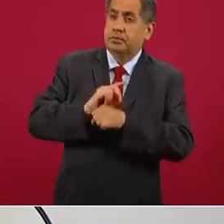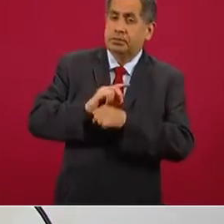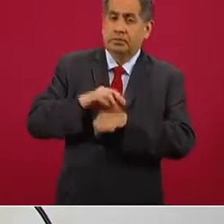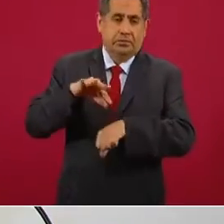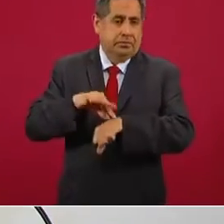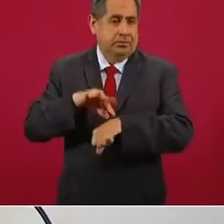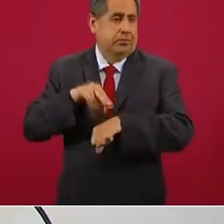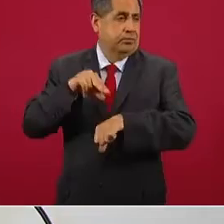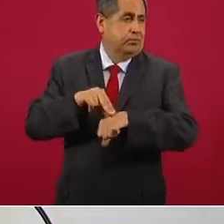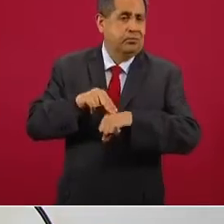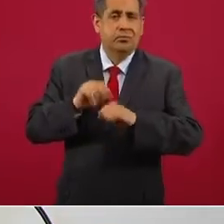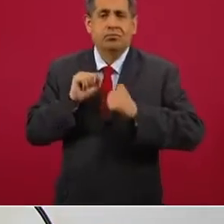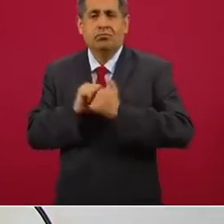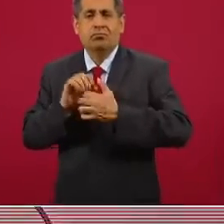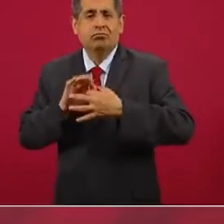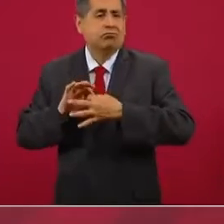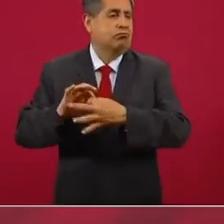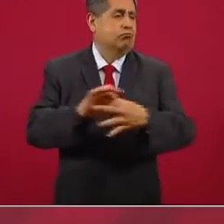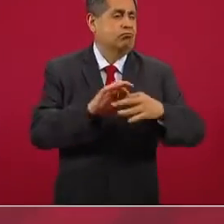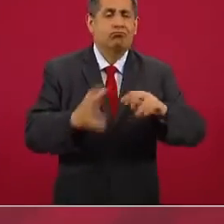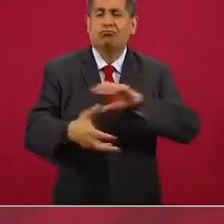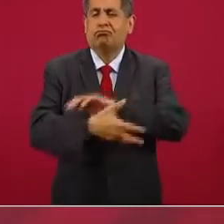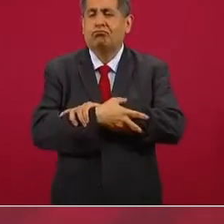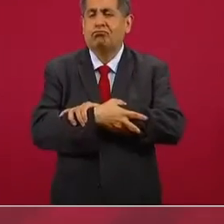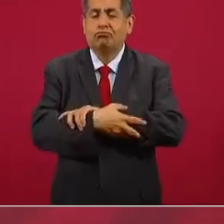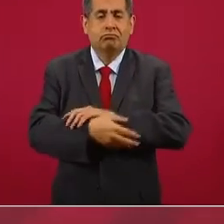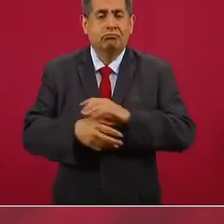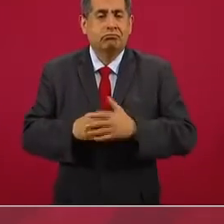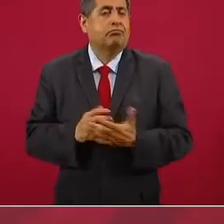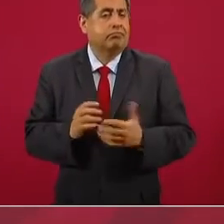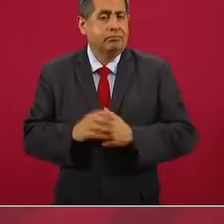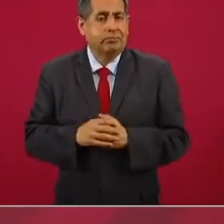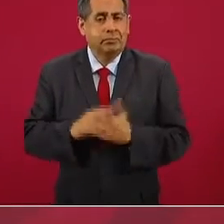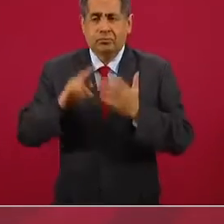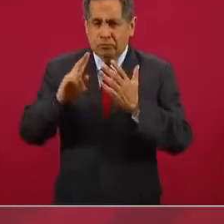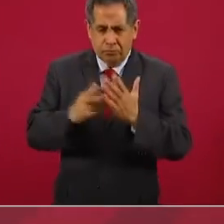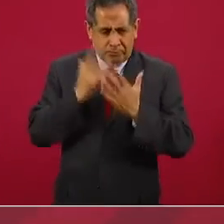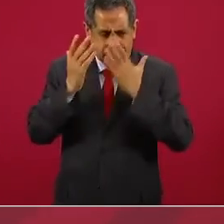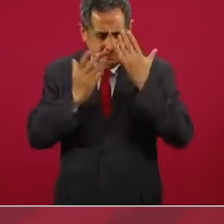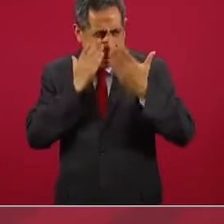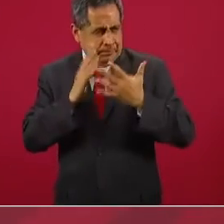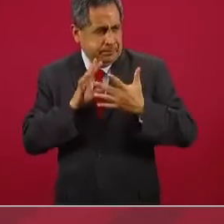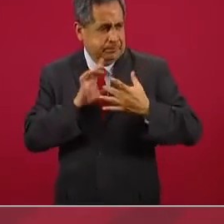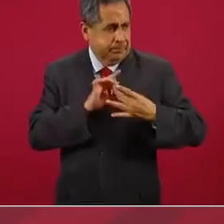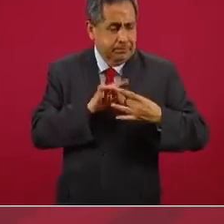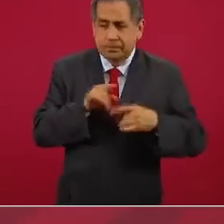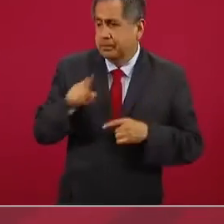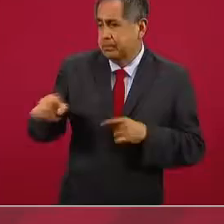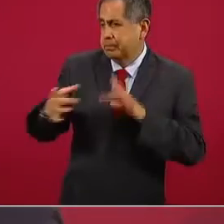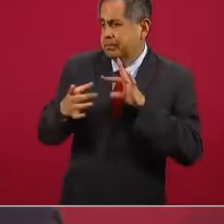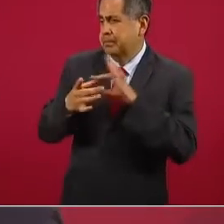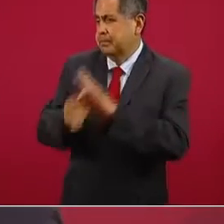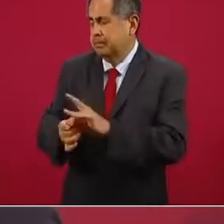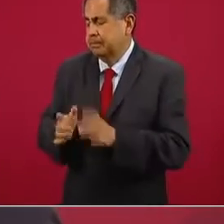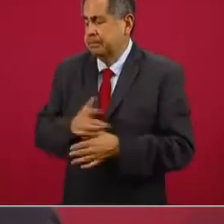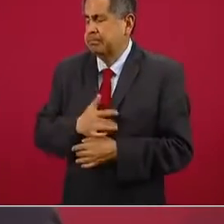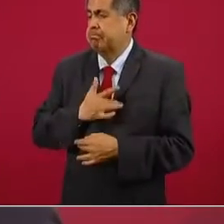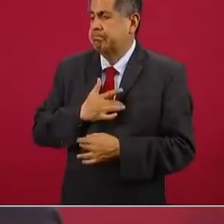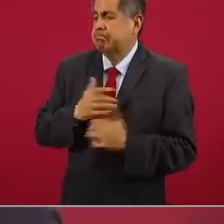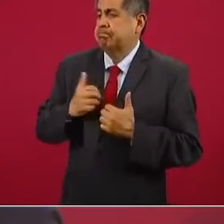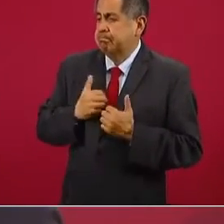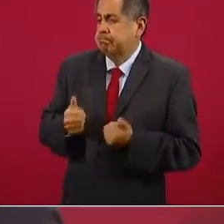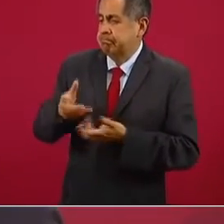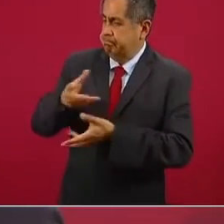la fraternidad. Volvamos a estudiar, a estar cerca de las personas en la realidad del